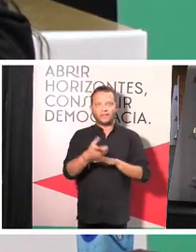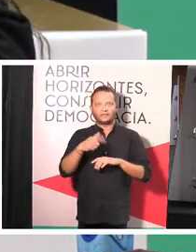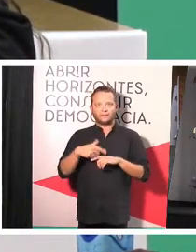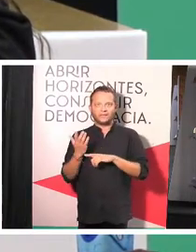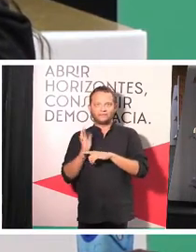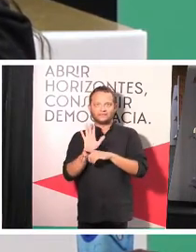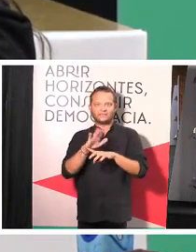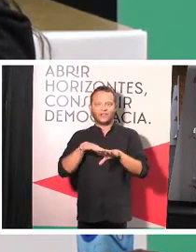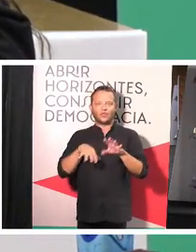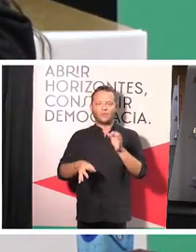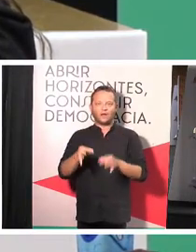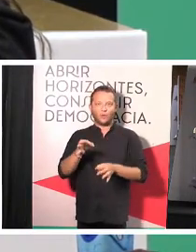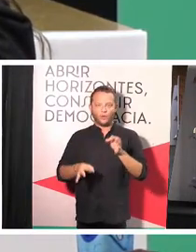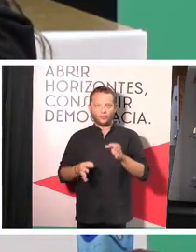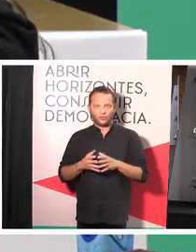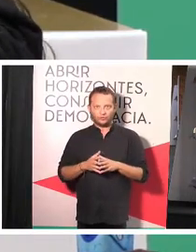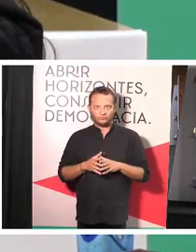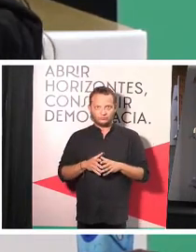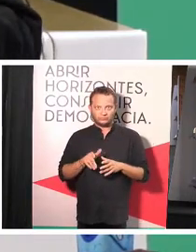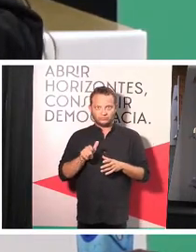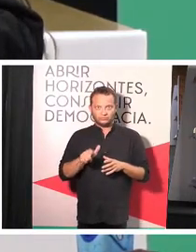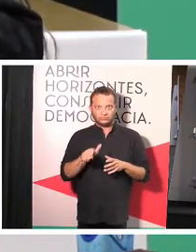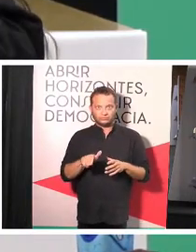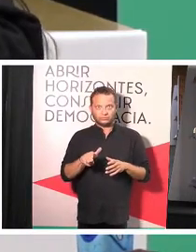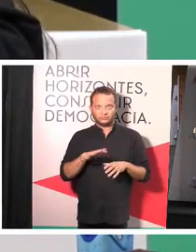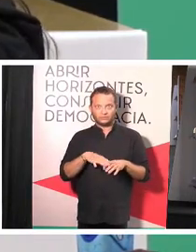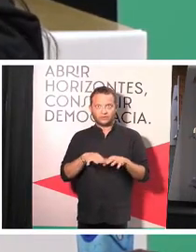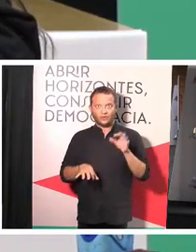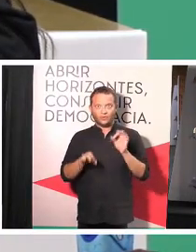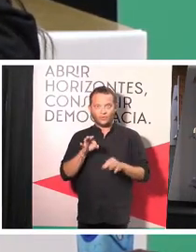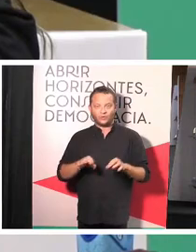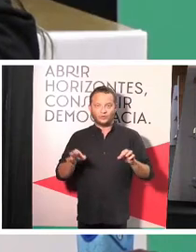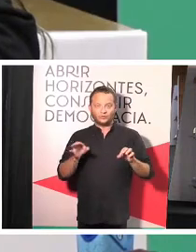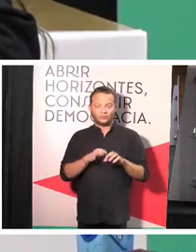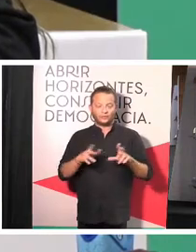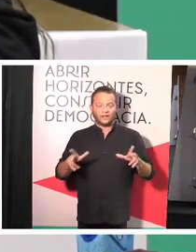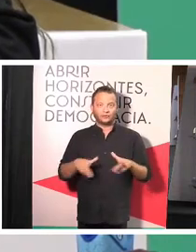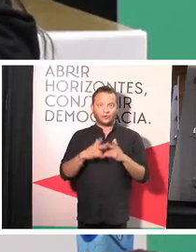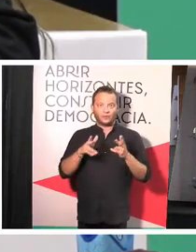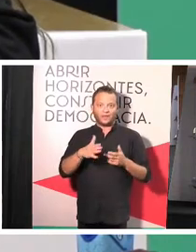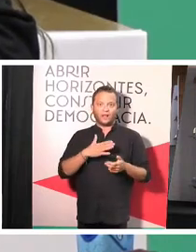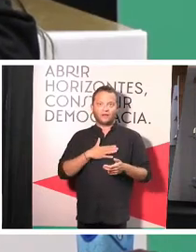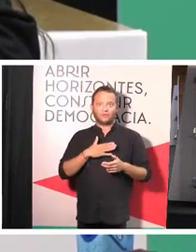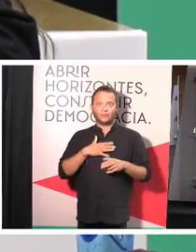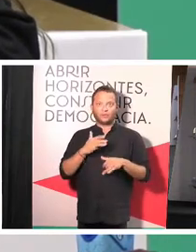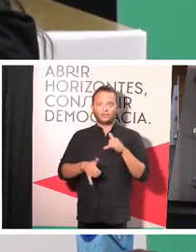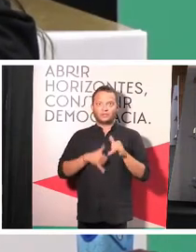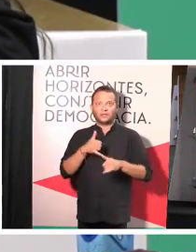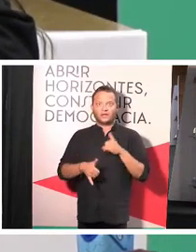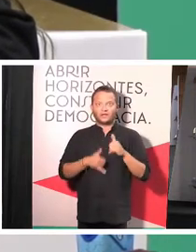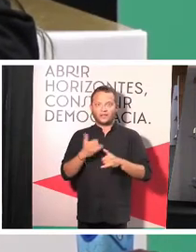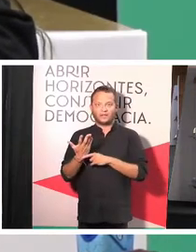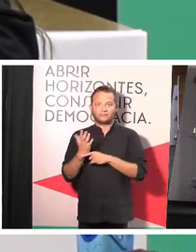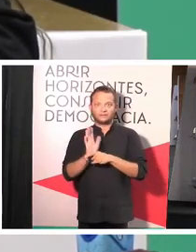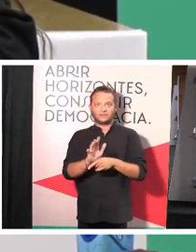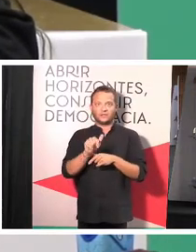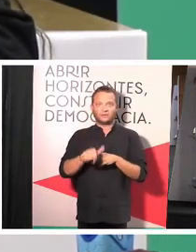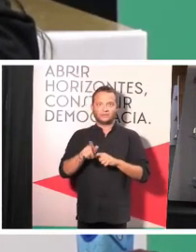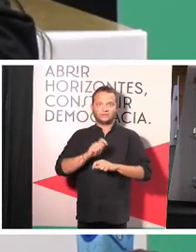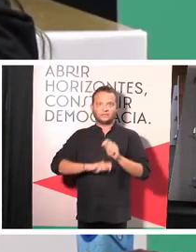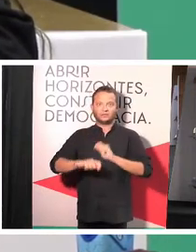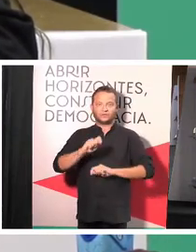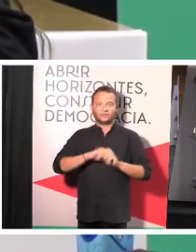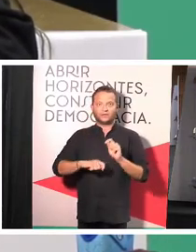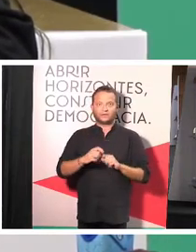de cara al juicio, ¿no? Es una estrategia también para en este juicio de la Seguridad Social que sean los propios riders representados por esta